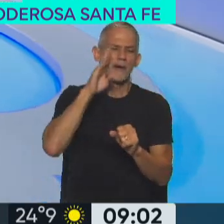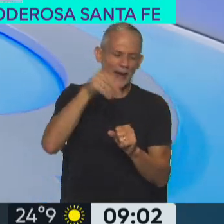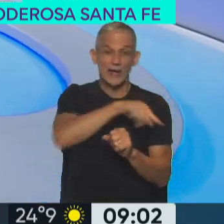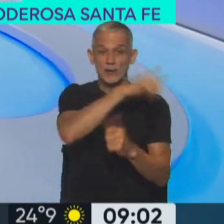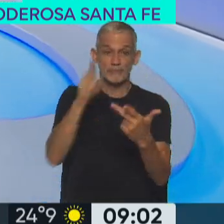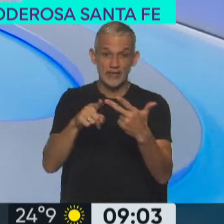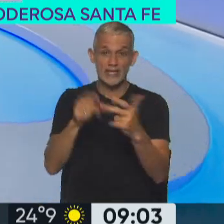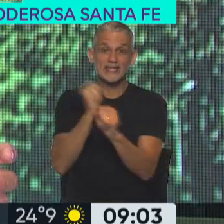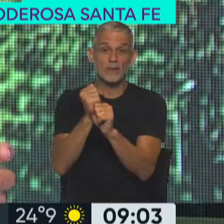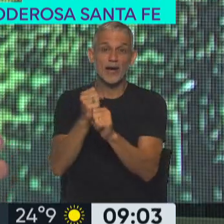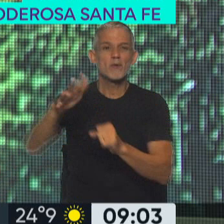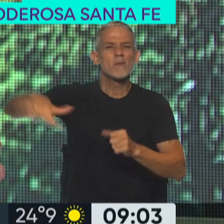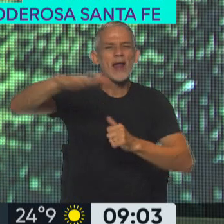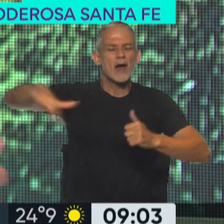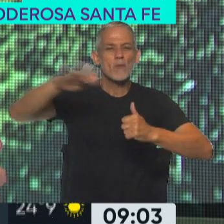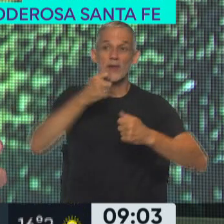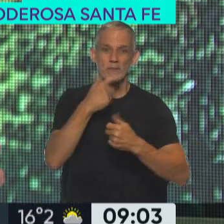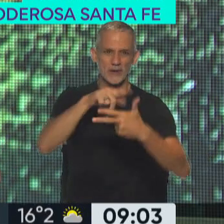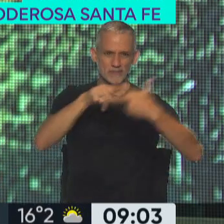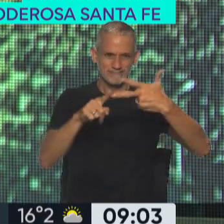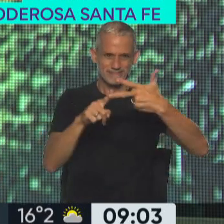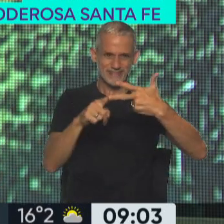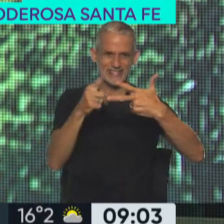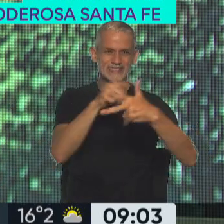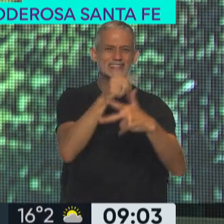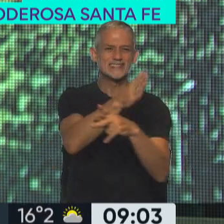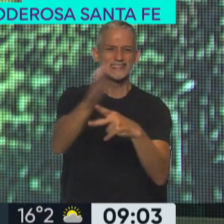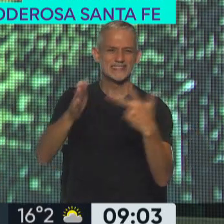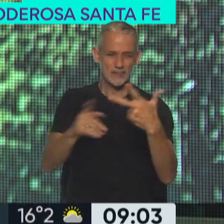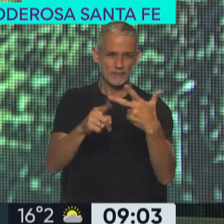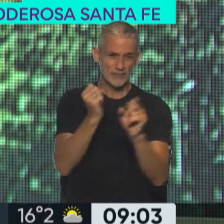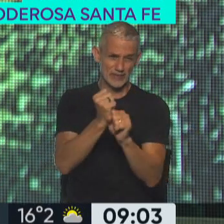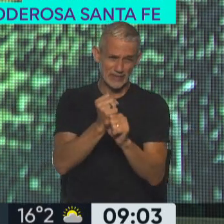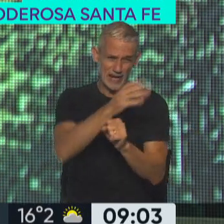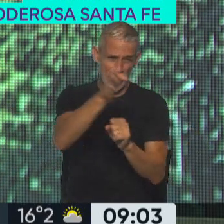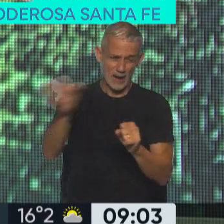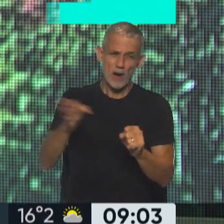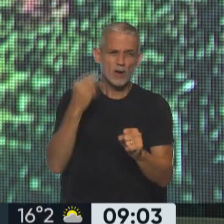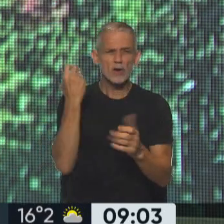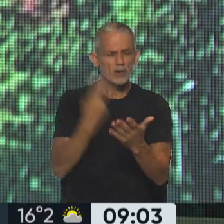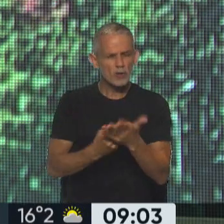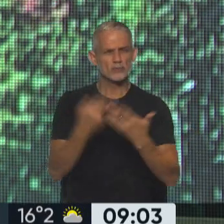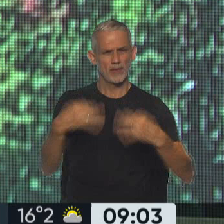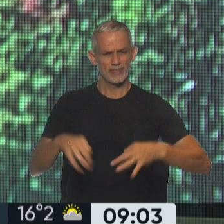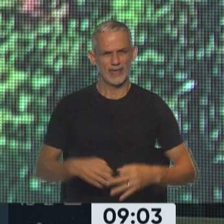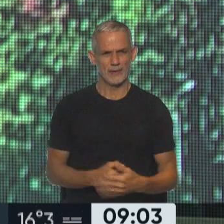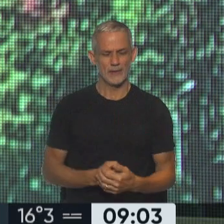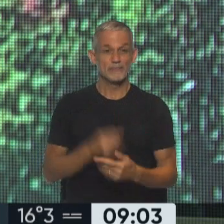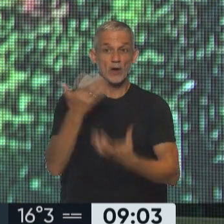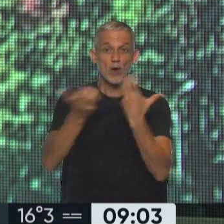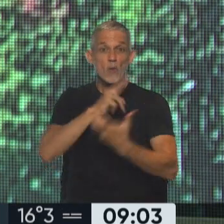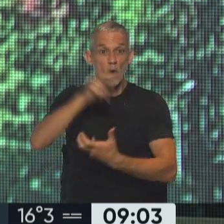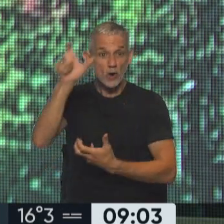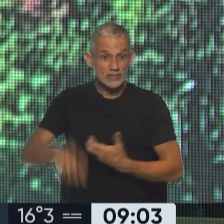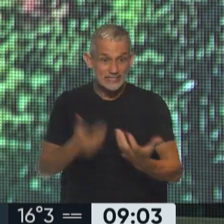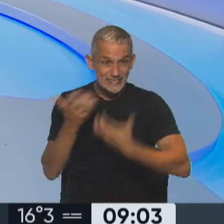y trabajamos para la comunidad en esta triple jornada que es fundamental reconocer. Entonces, las cocineras